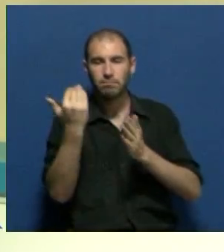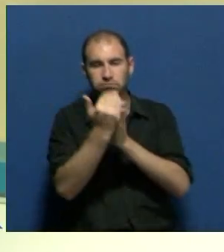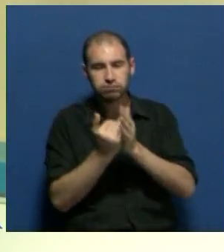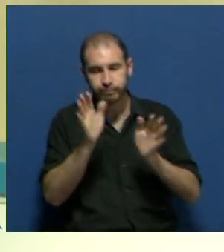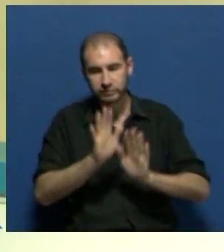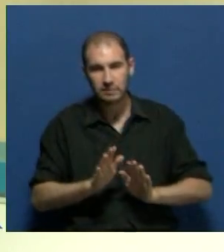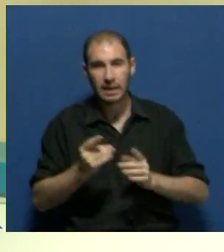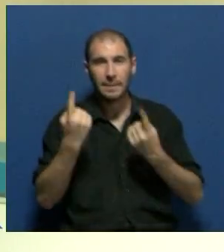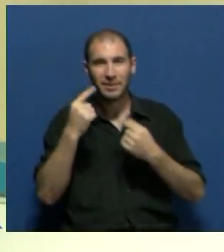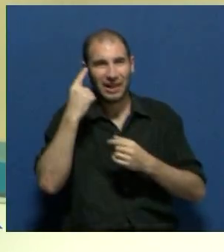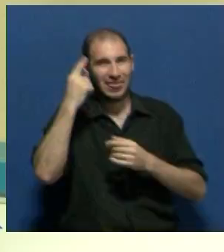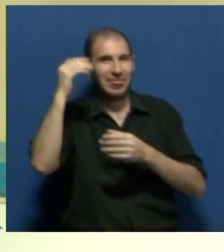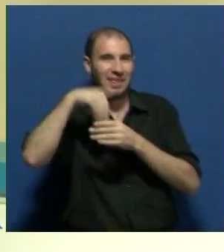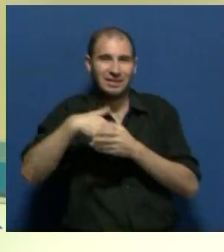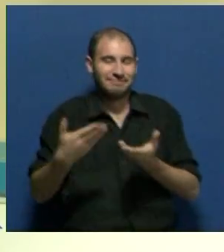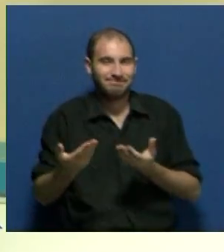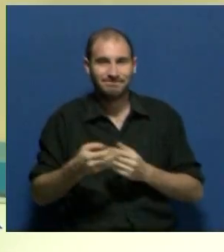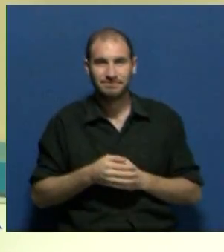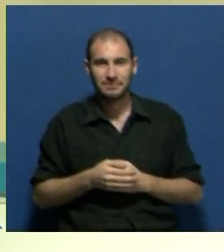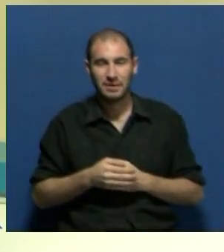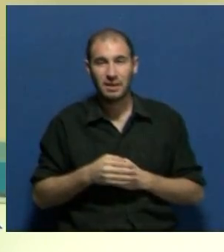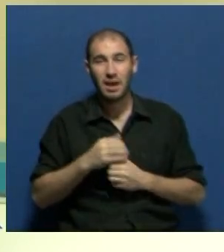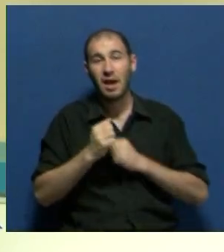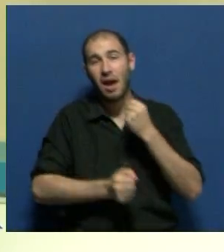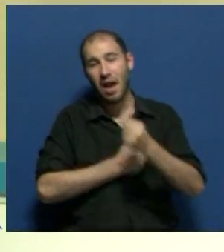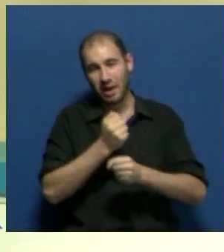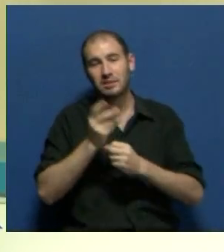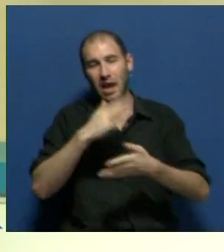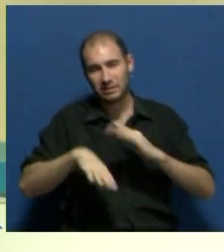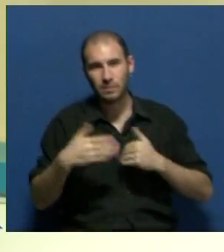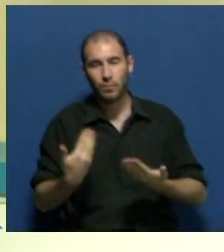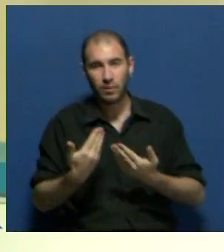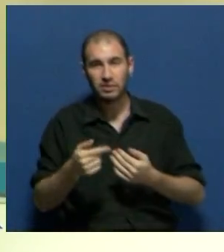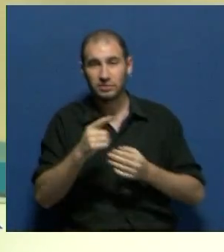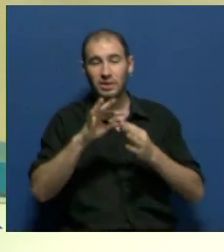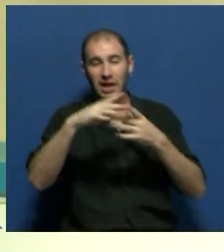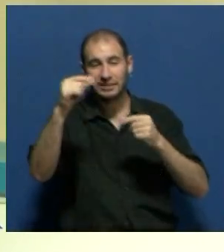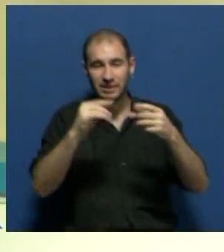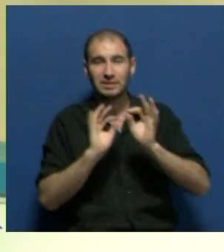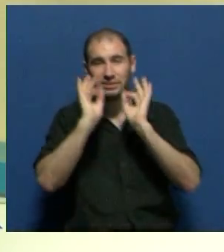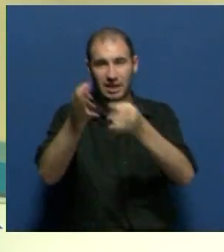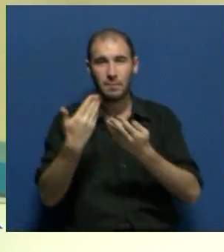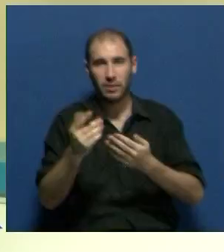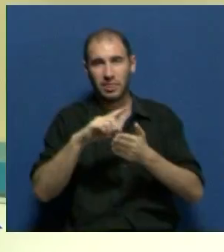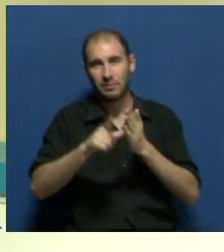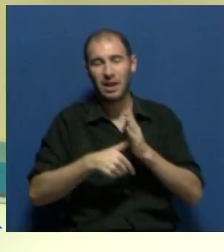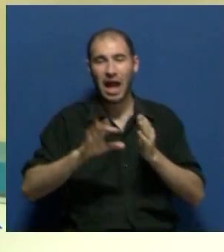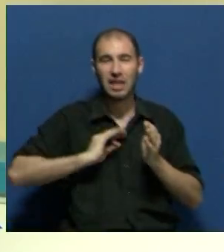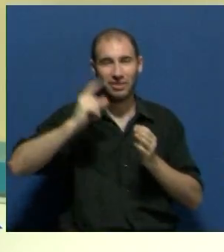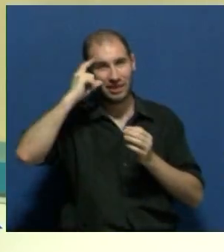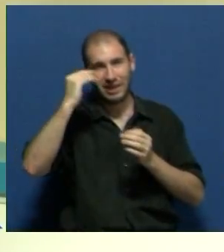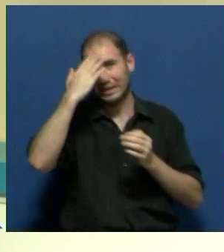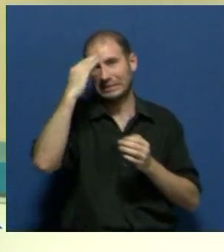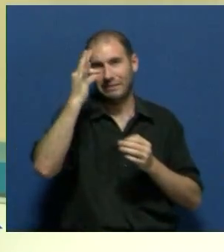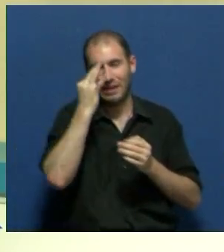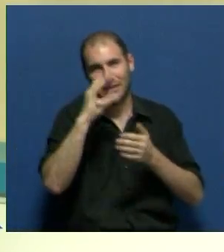prototipo, pero imaginario, ¿de acuerdo? Hasta que se pueda lograr y podamos llegar a esa estrella y podemos tardar 10, 15, 20